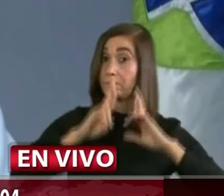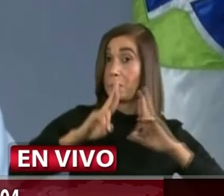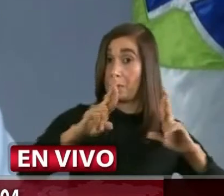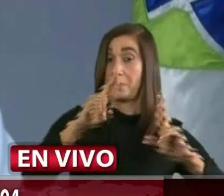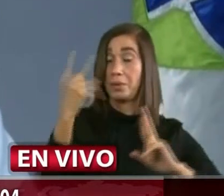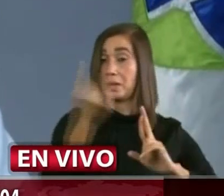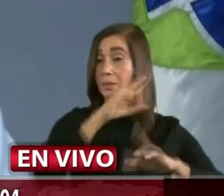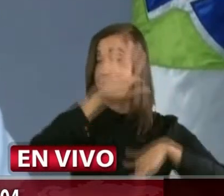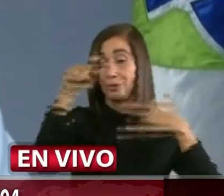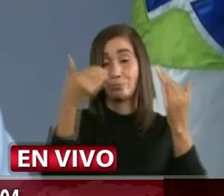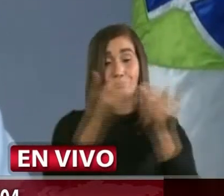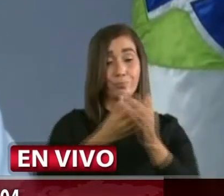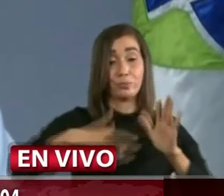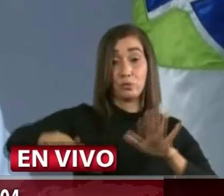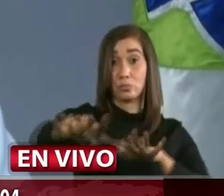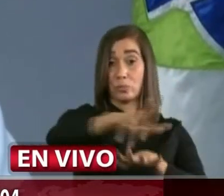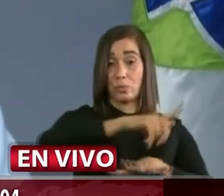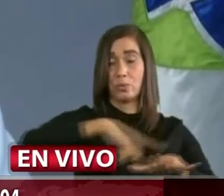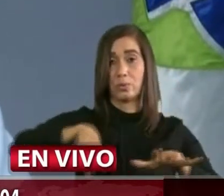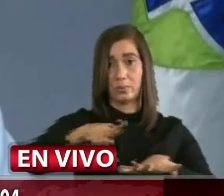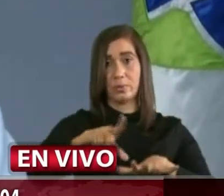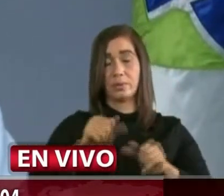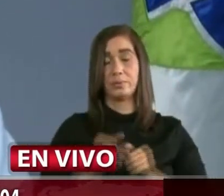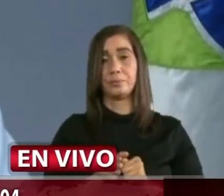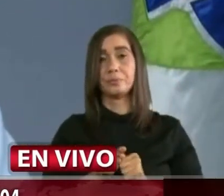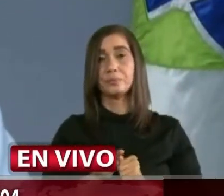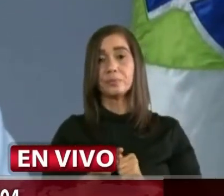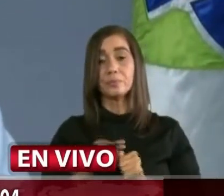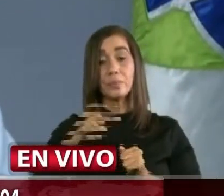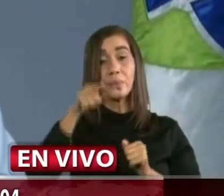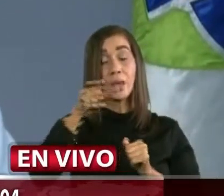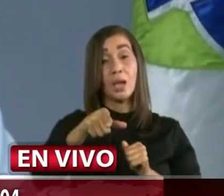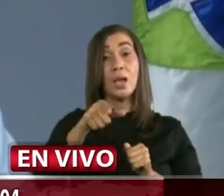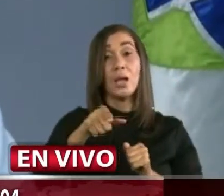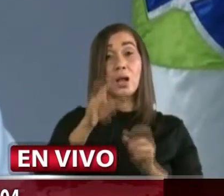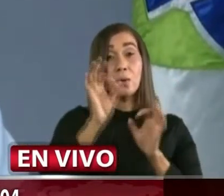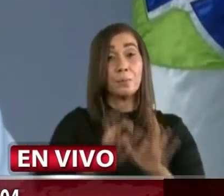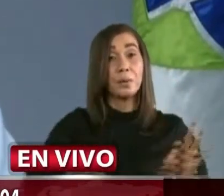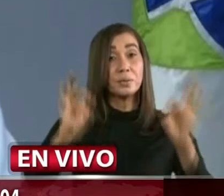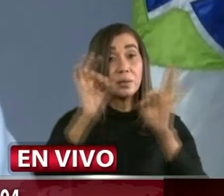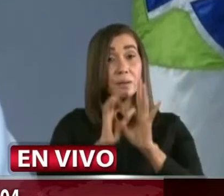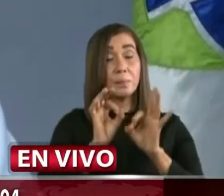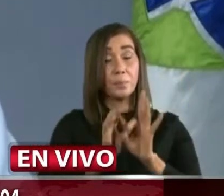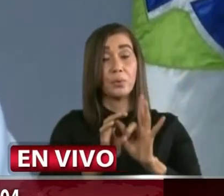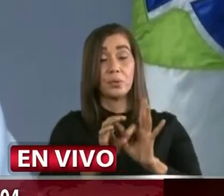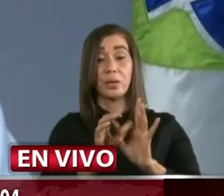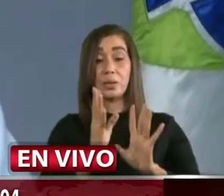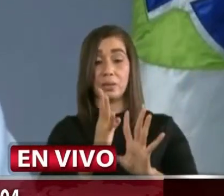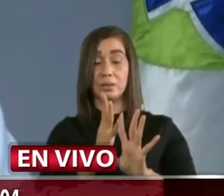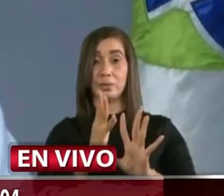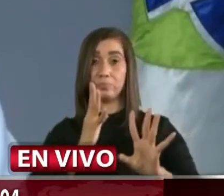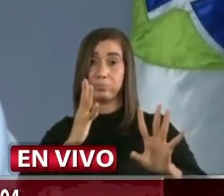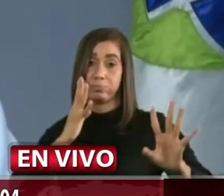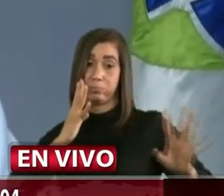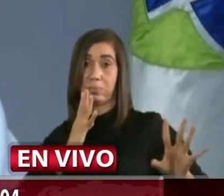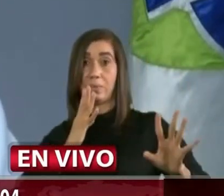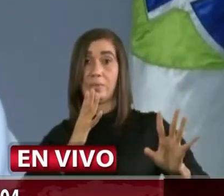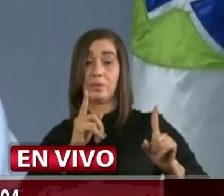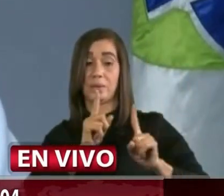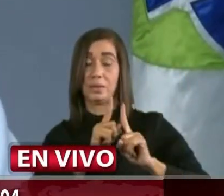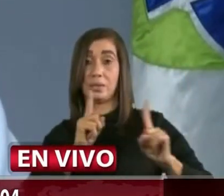por toda la población. El elemento clave continúa siendo el distanciamiento